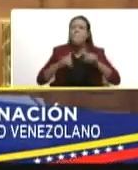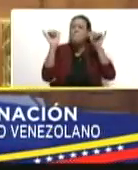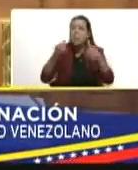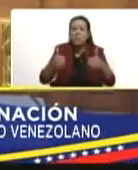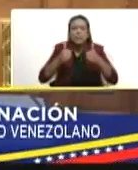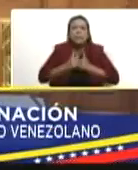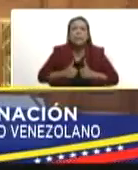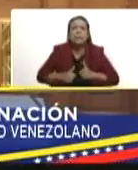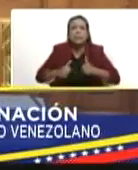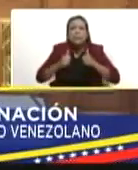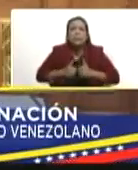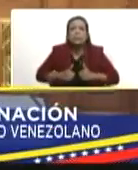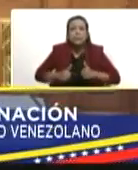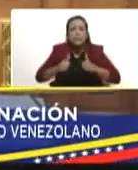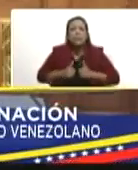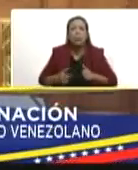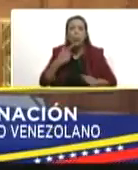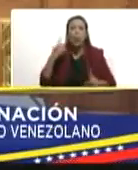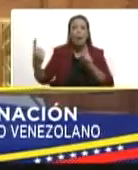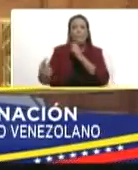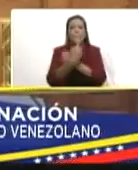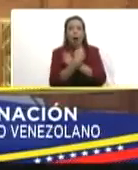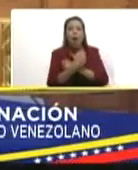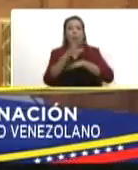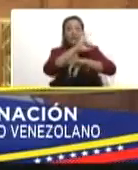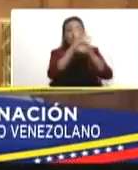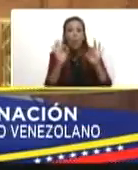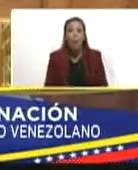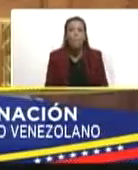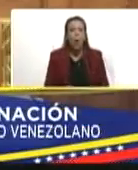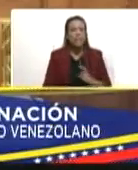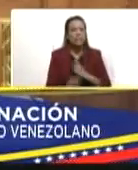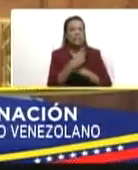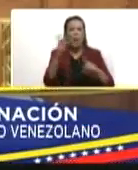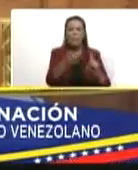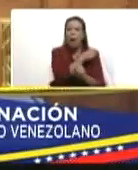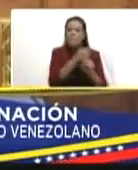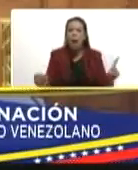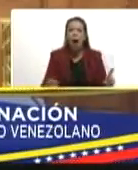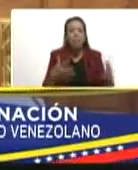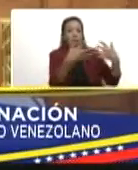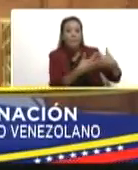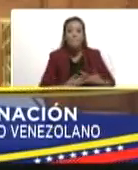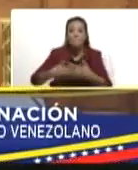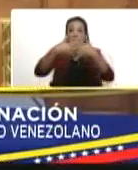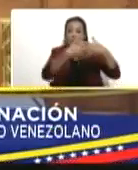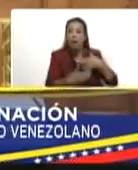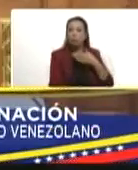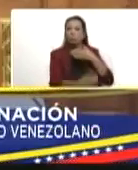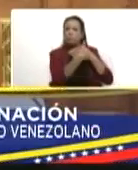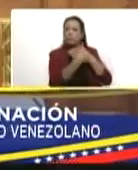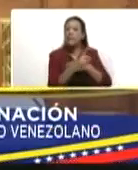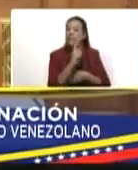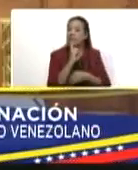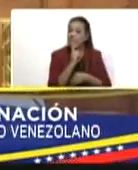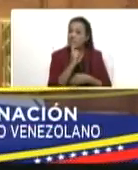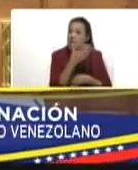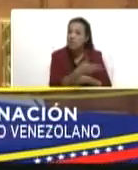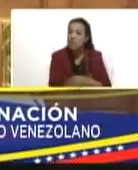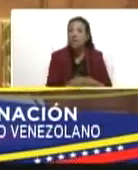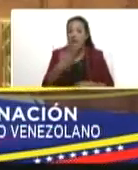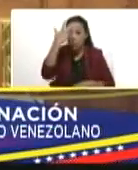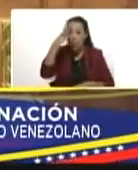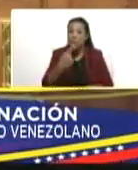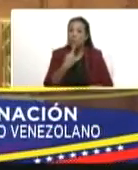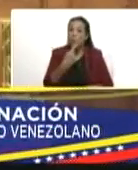condiciones adversas impuestos por la agresión y el bloqueo del imperialismo norteamericano de hecho